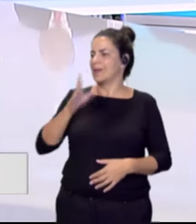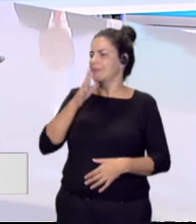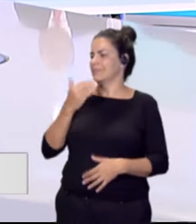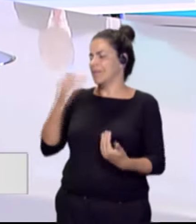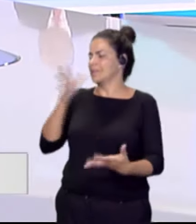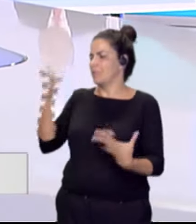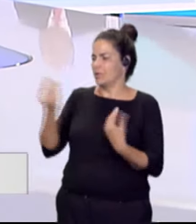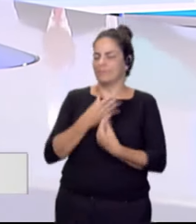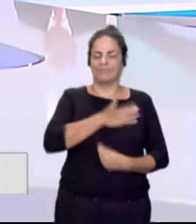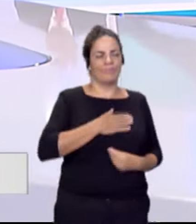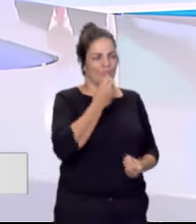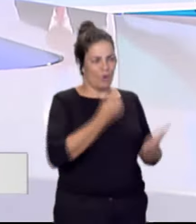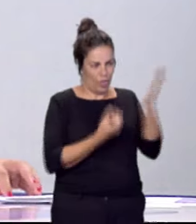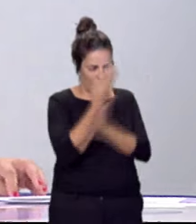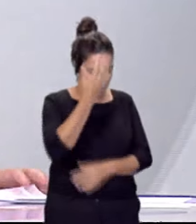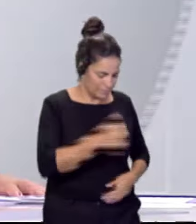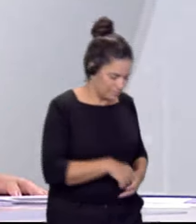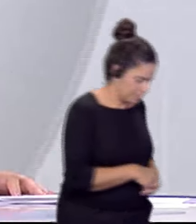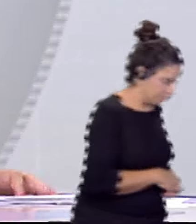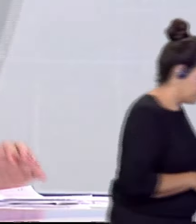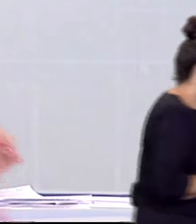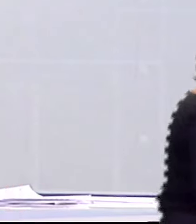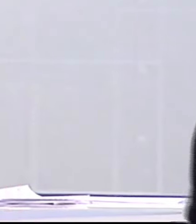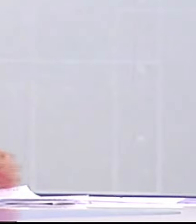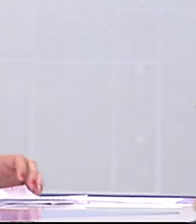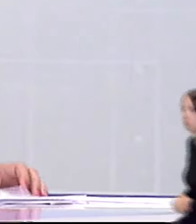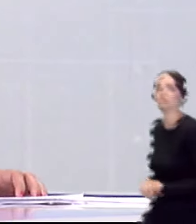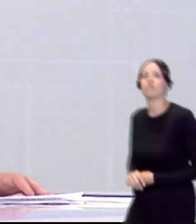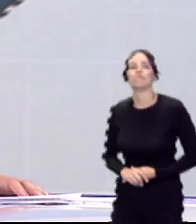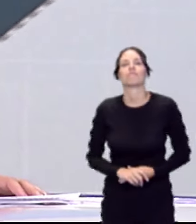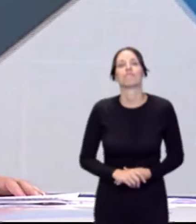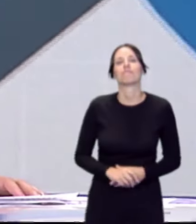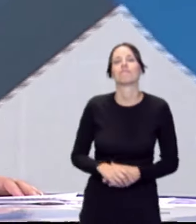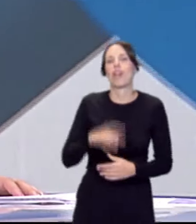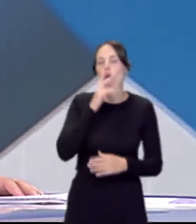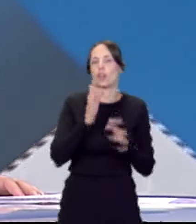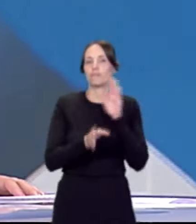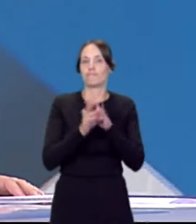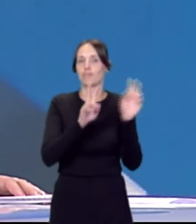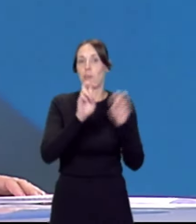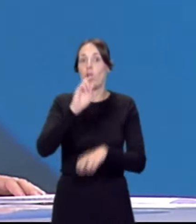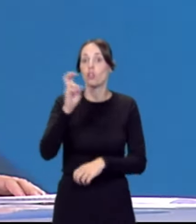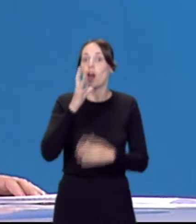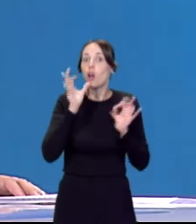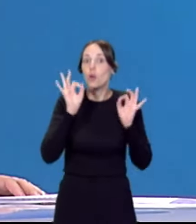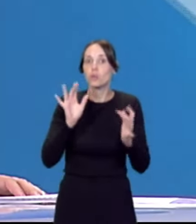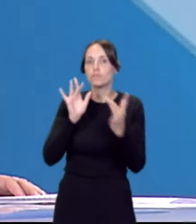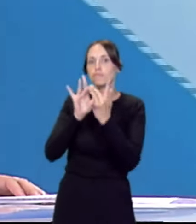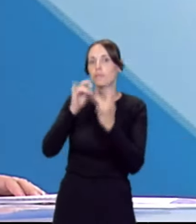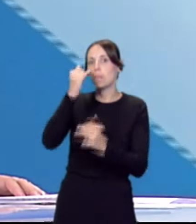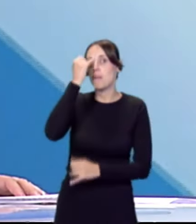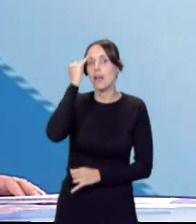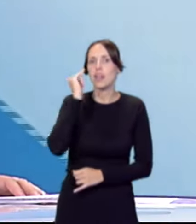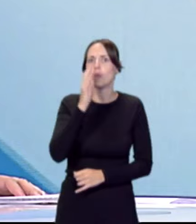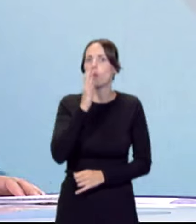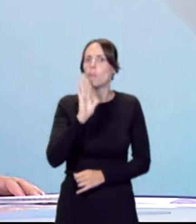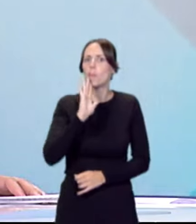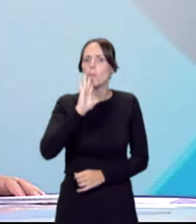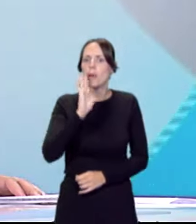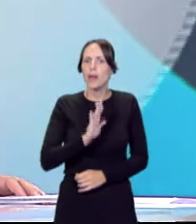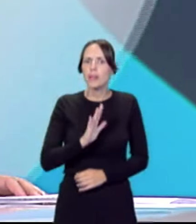días. Buenos días. Continuamos con más asuntos. En este punto de la mañana vamos a conectar con María Herrera, porque se ha localizado una embarcación en